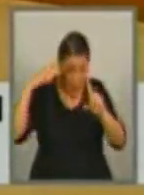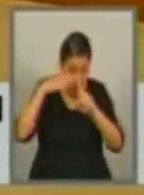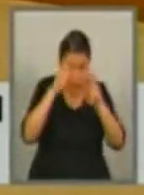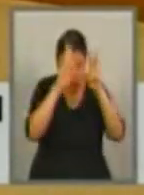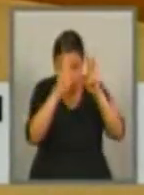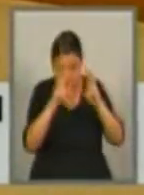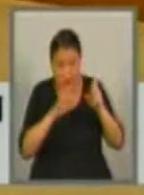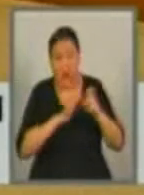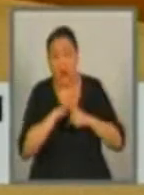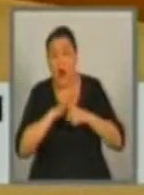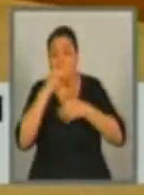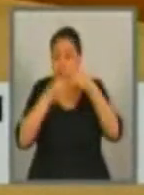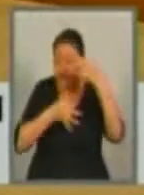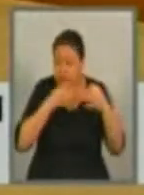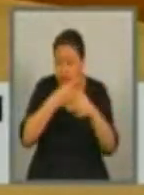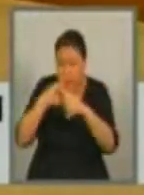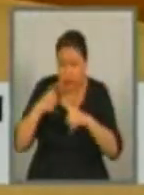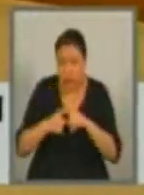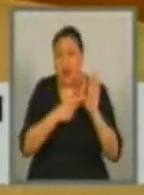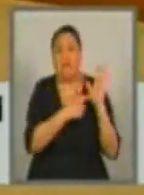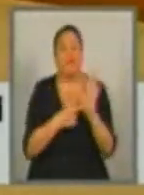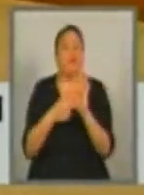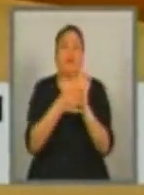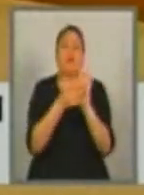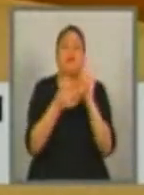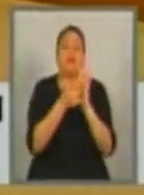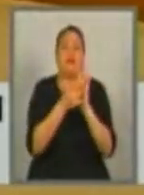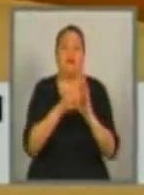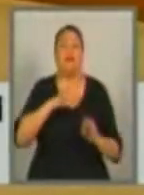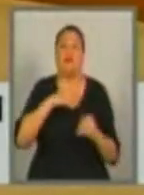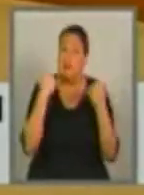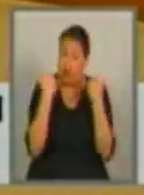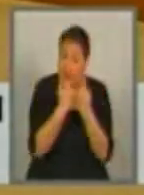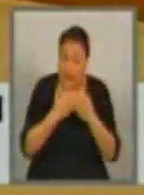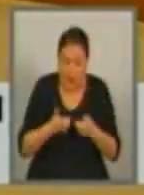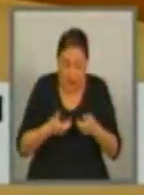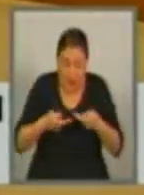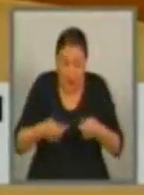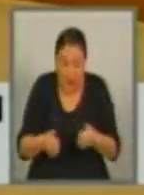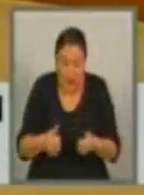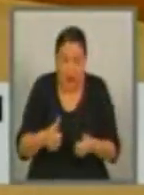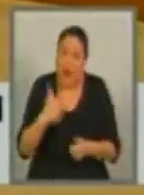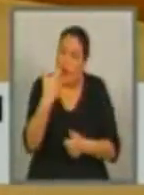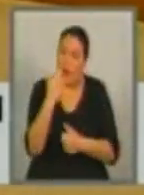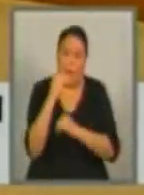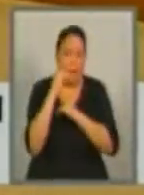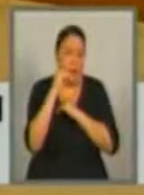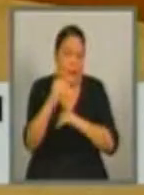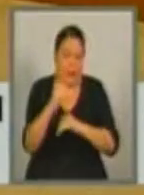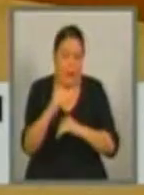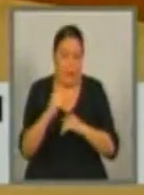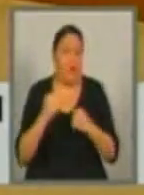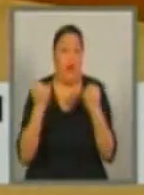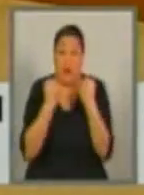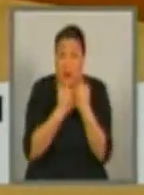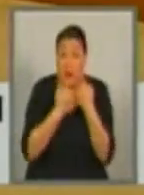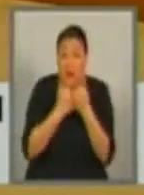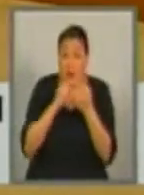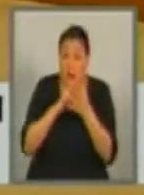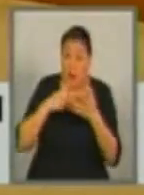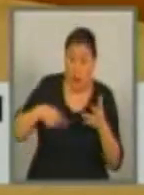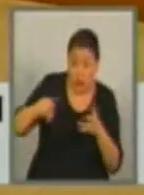temas a abordar, entre otros. Propone topes de gasto en publicidad oficial y hay sanciones para quien